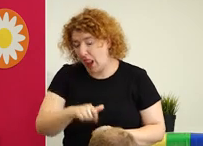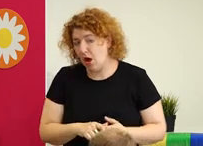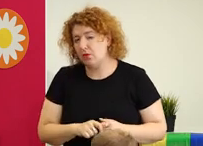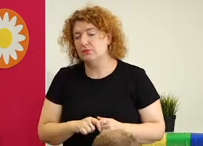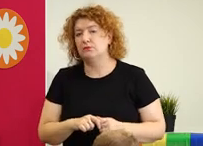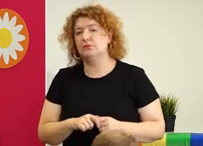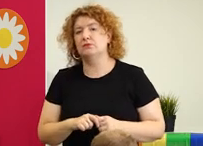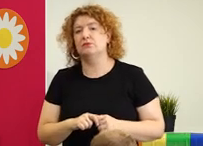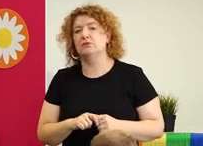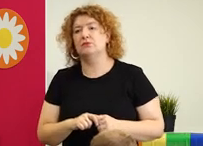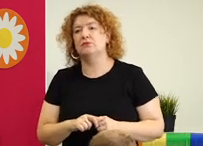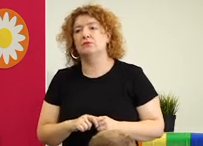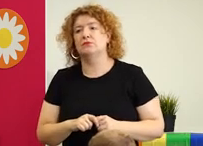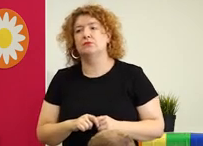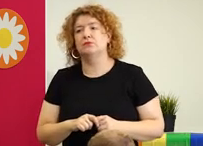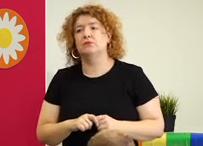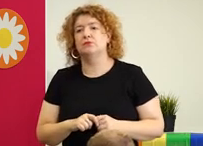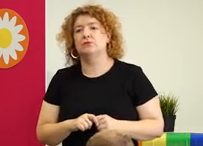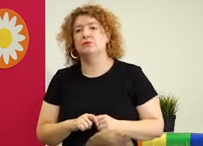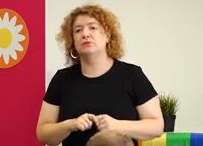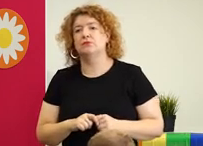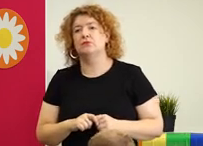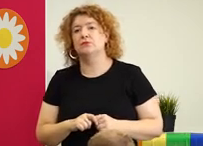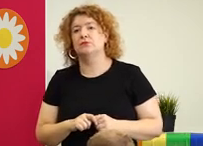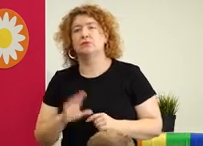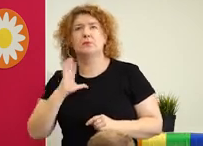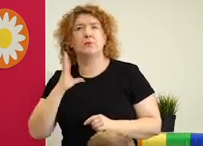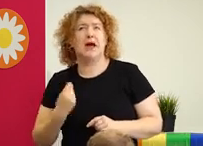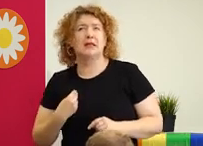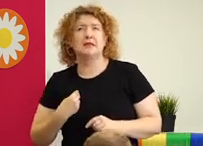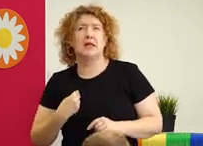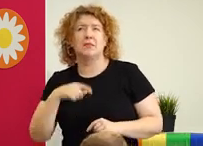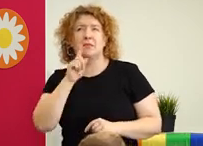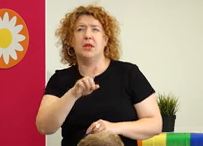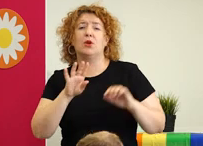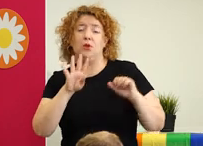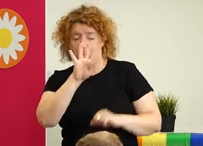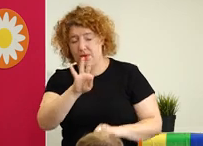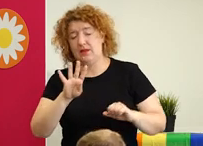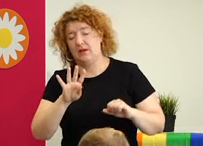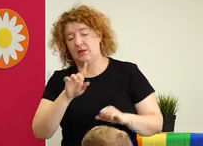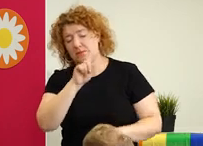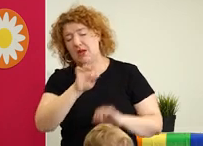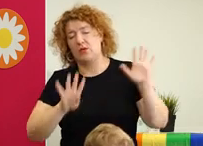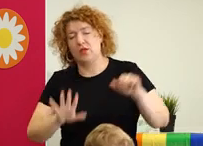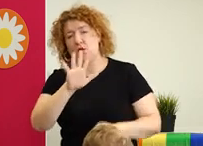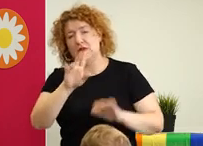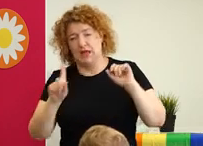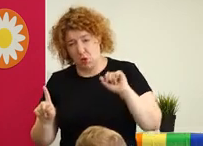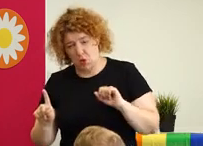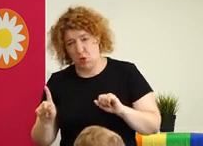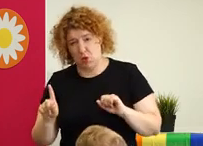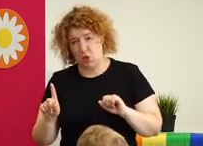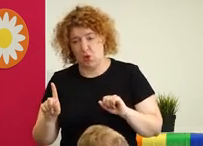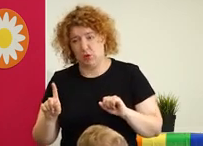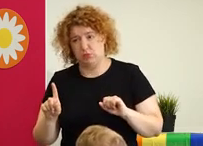vino primero y se fue de Palestina en 1951. Así, claro,